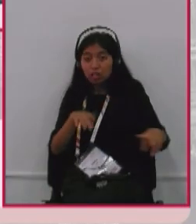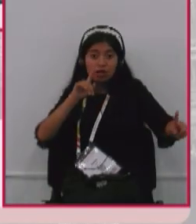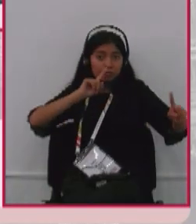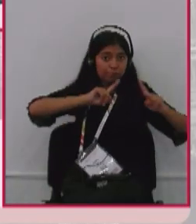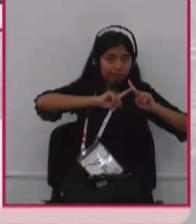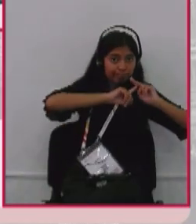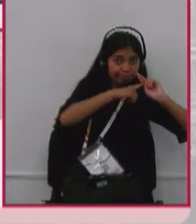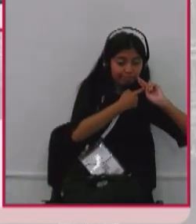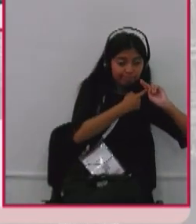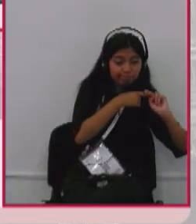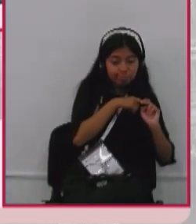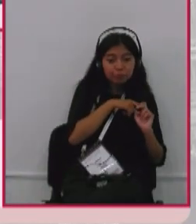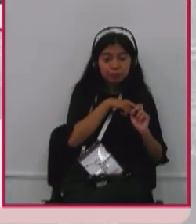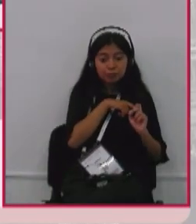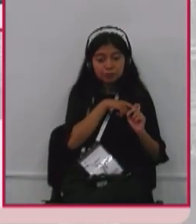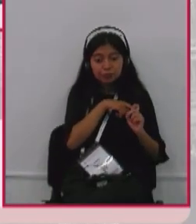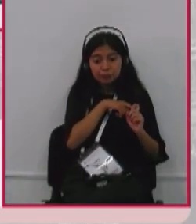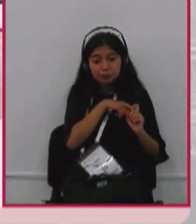empezamos.